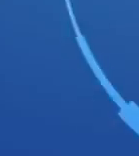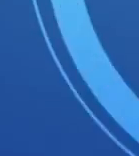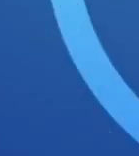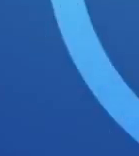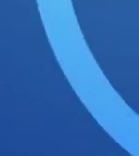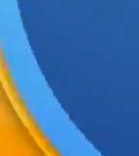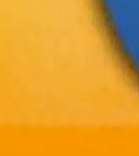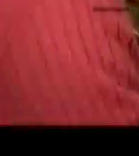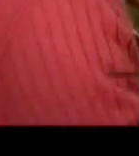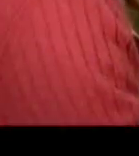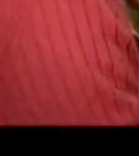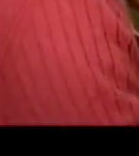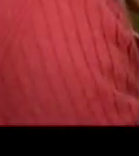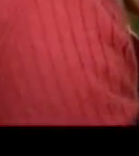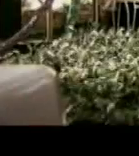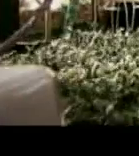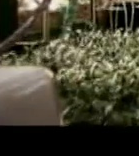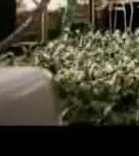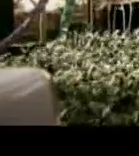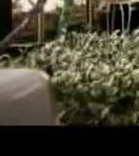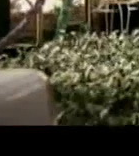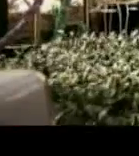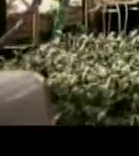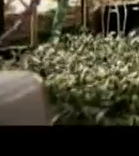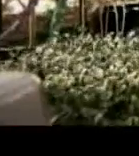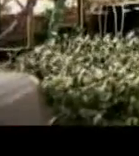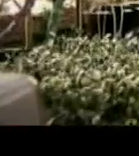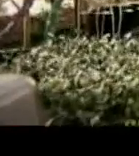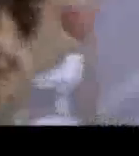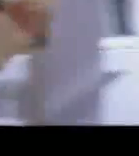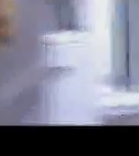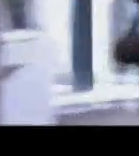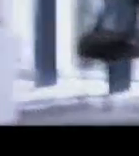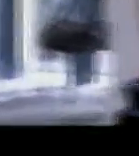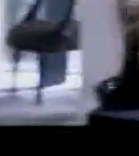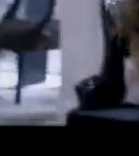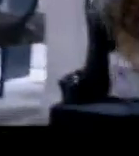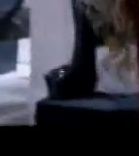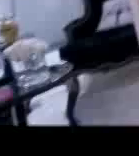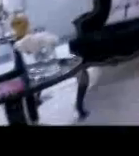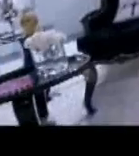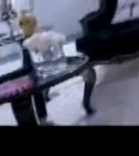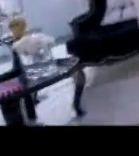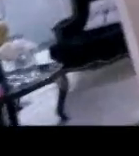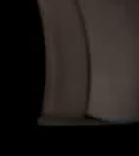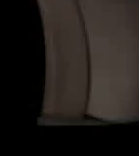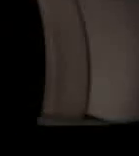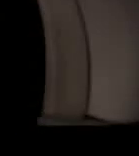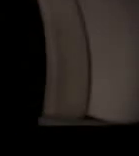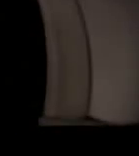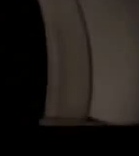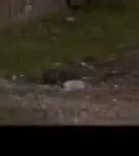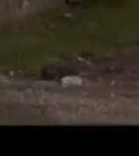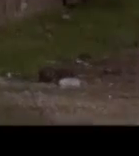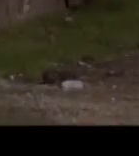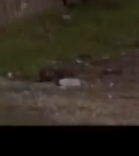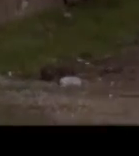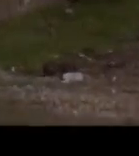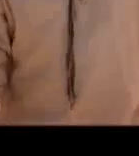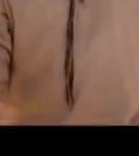Los humanos creen sin problemas en el Wi-Fi, un cable invisible que los conecta a Internet. Vamos a